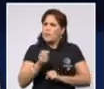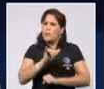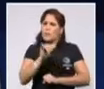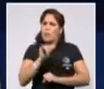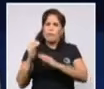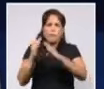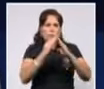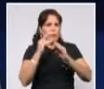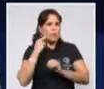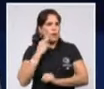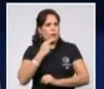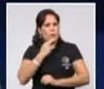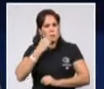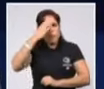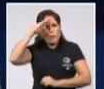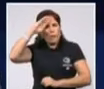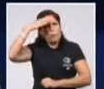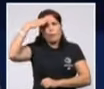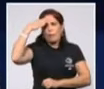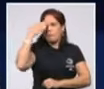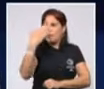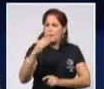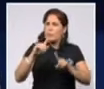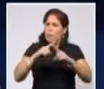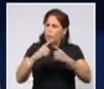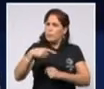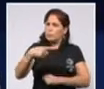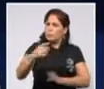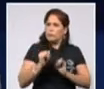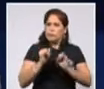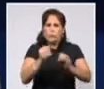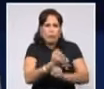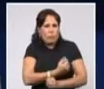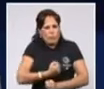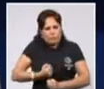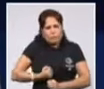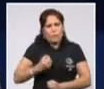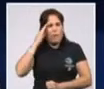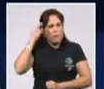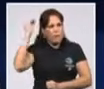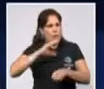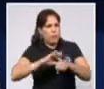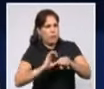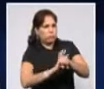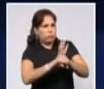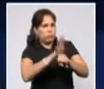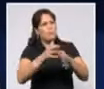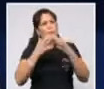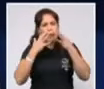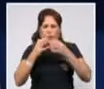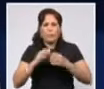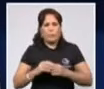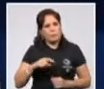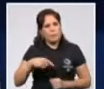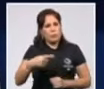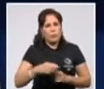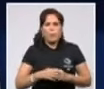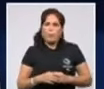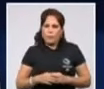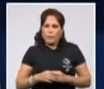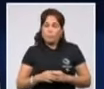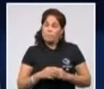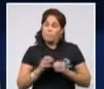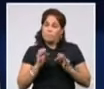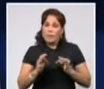que la comunidad sorda cubana hace a la información que se brinda aquí todos los días.